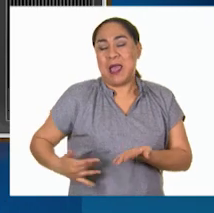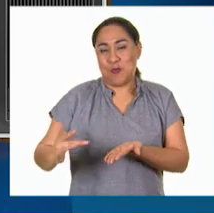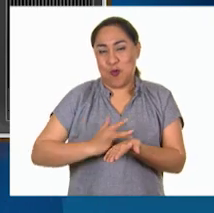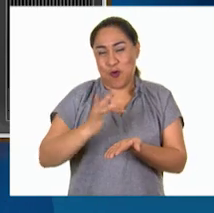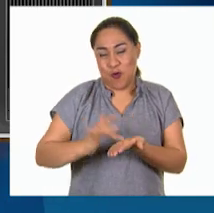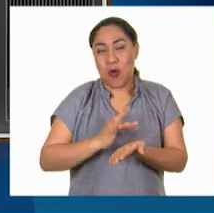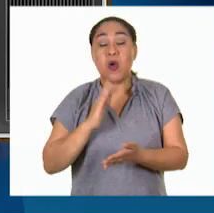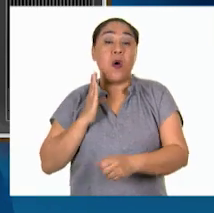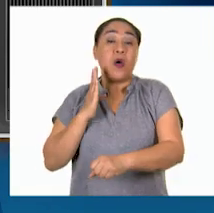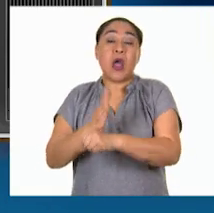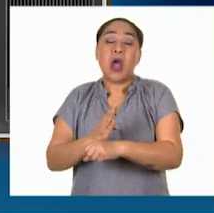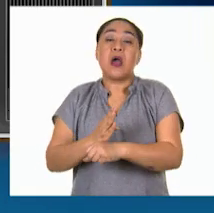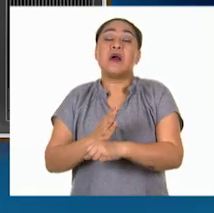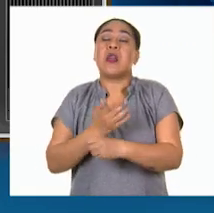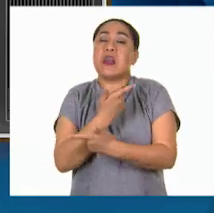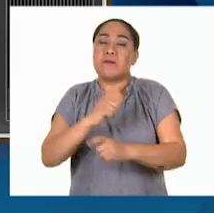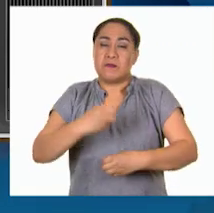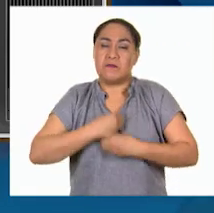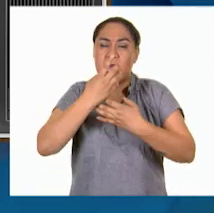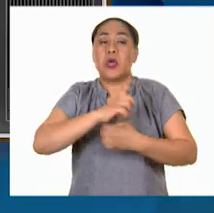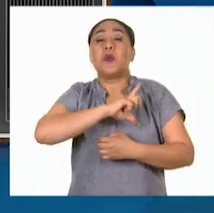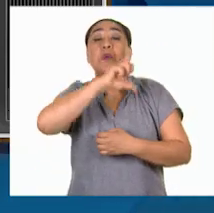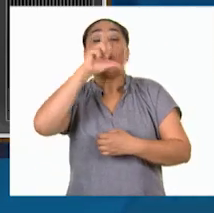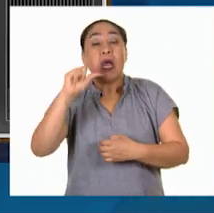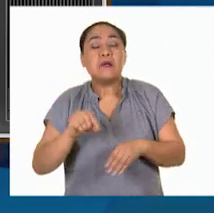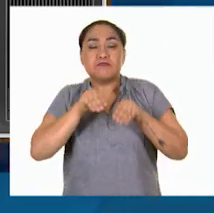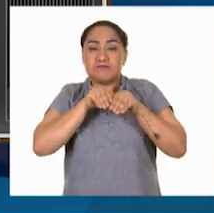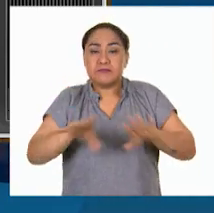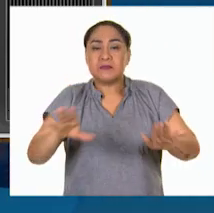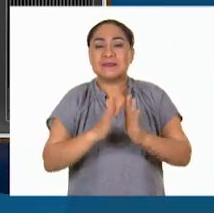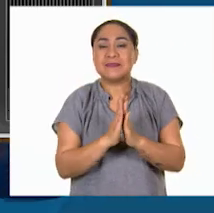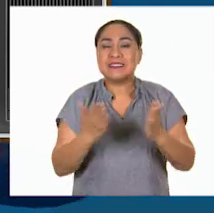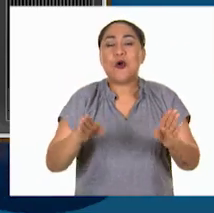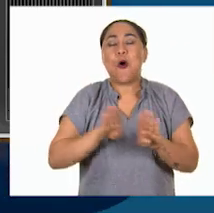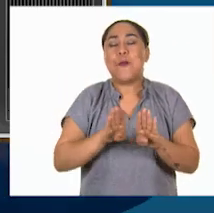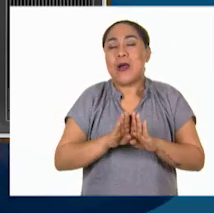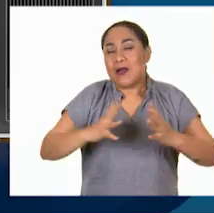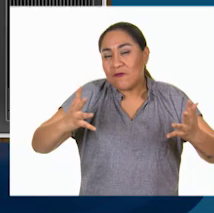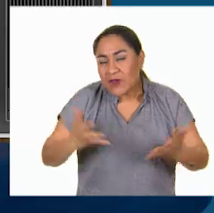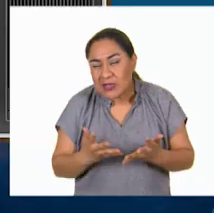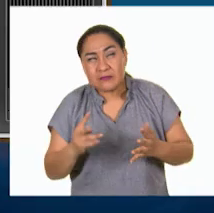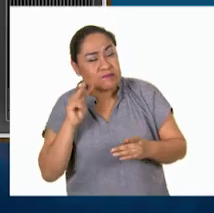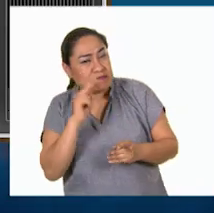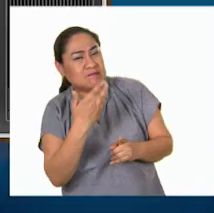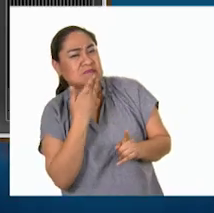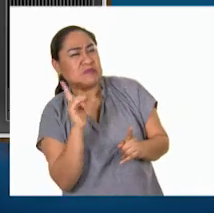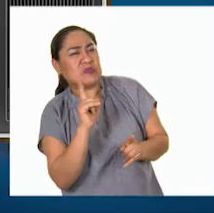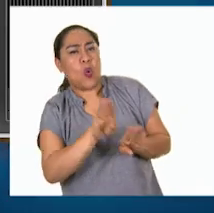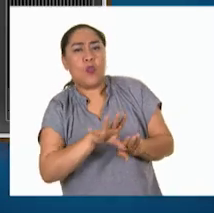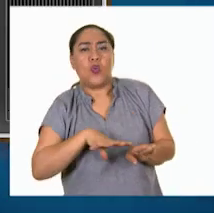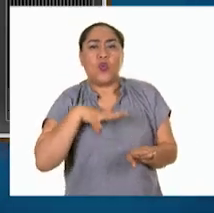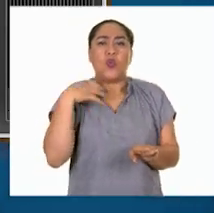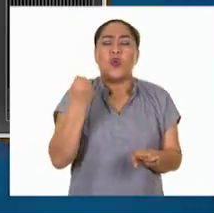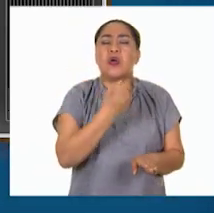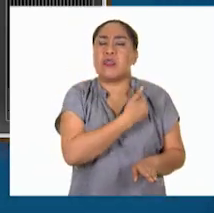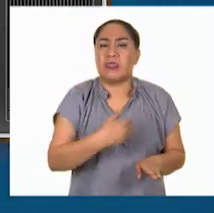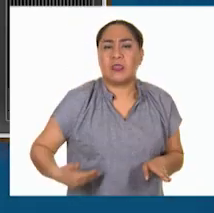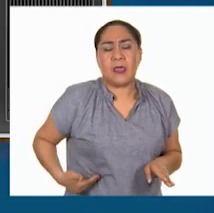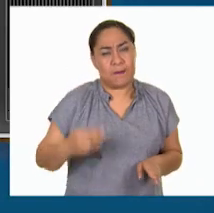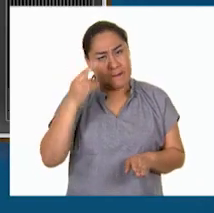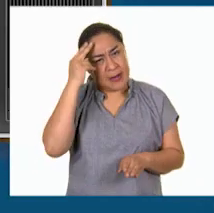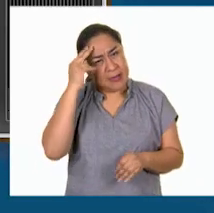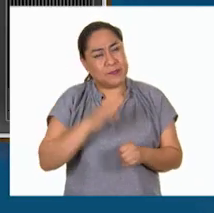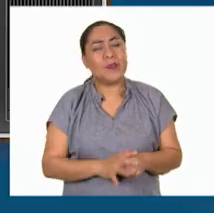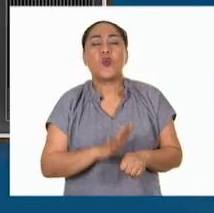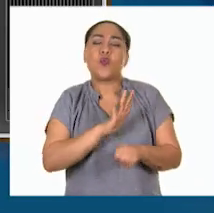embargo, esto propició la aparición de folletos y periódicos clandestinos que criticaban a la dictadura porfirista. Ejemplo